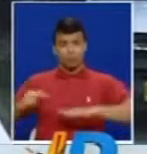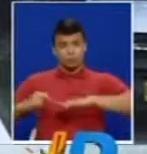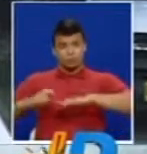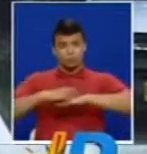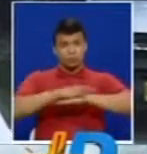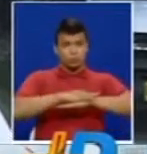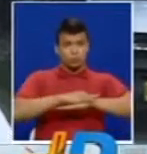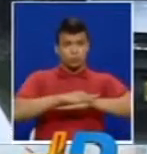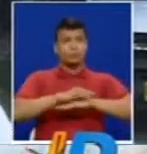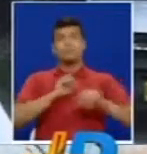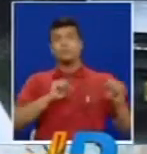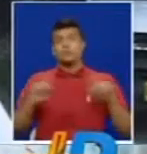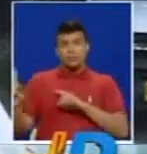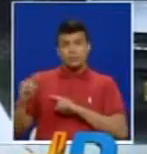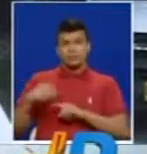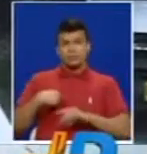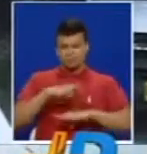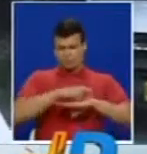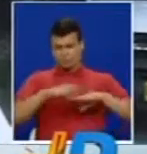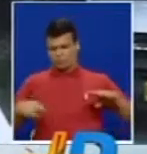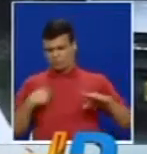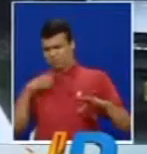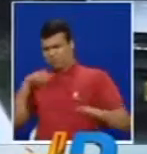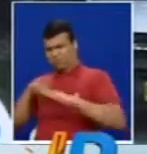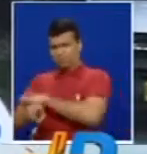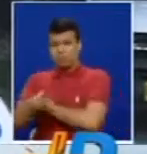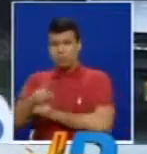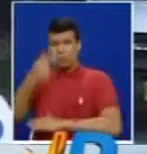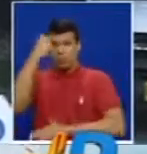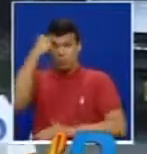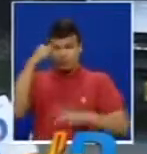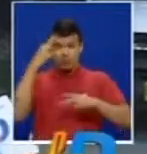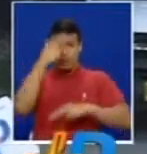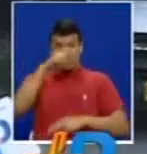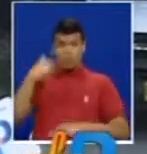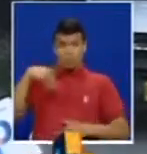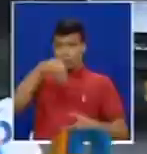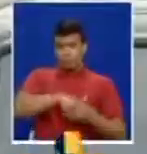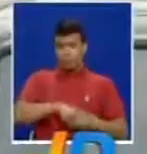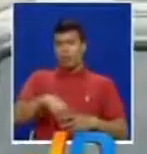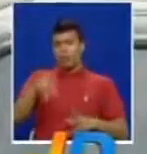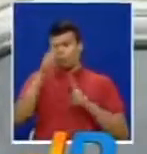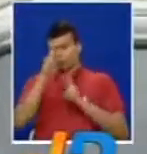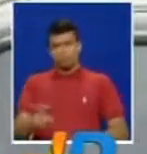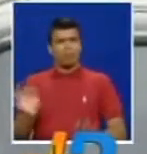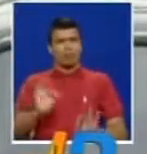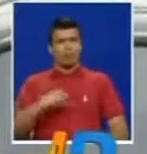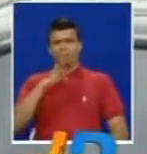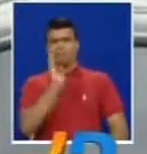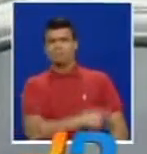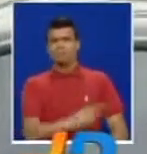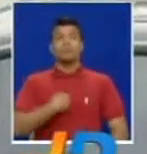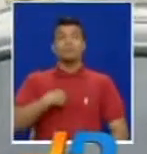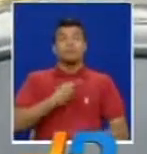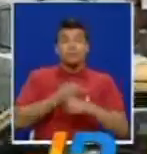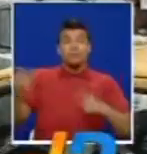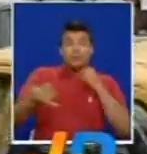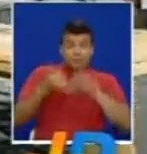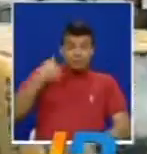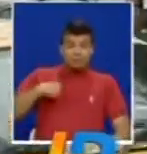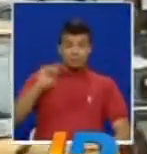Y lo tiró prácticamente a la calle, no le importó que tenía a sus hijos montados en el vehículo. En lo que va corrido del puente festivo son